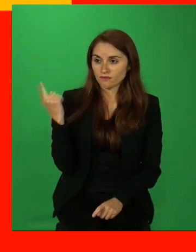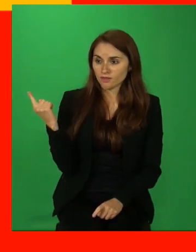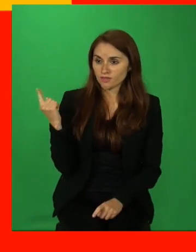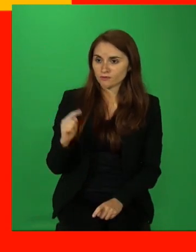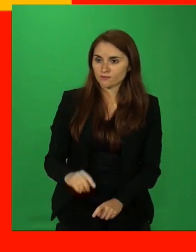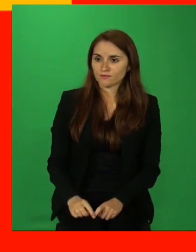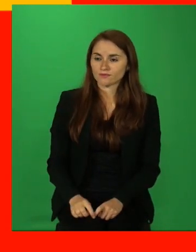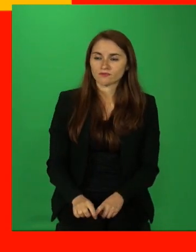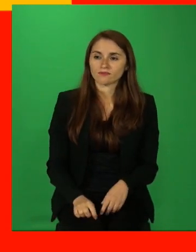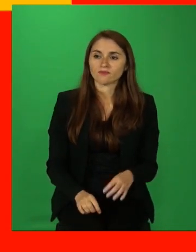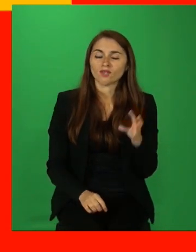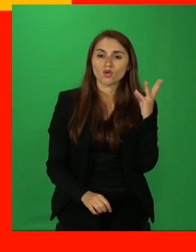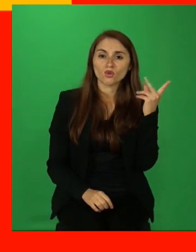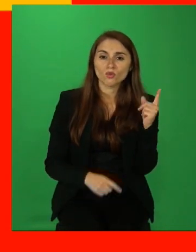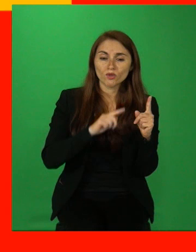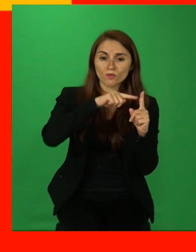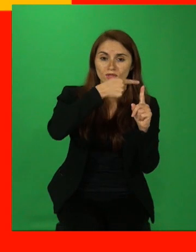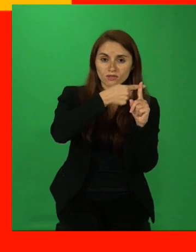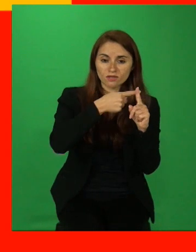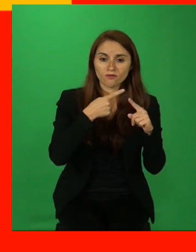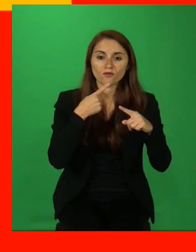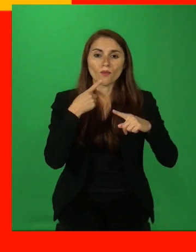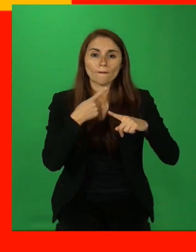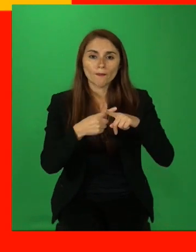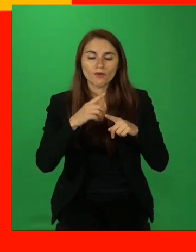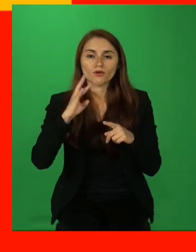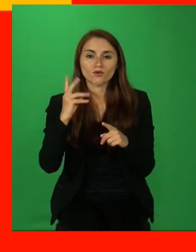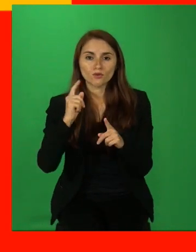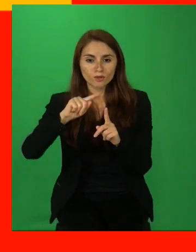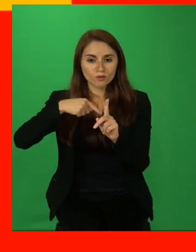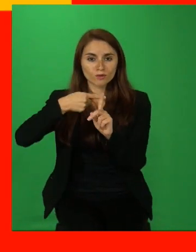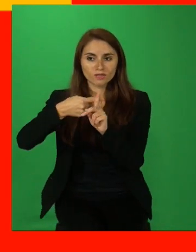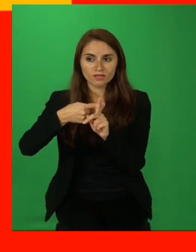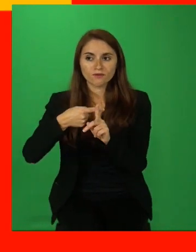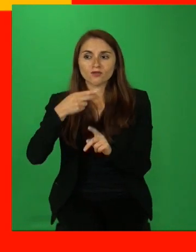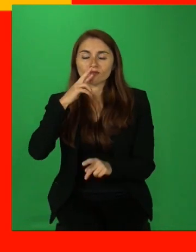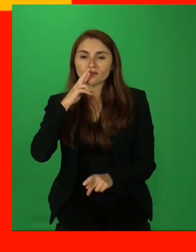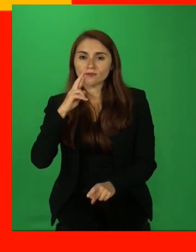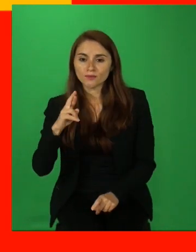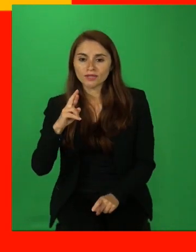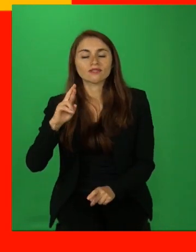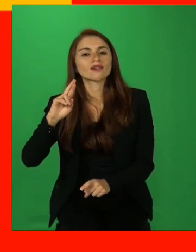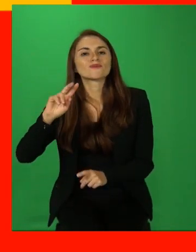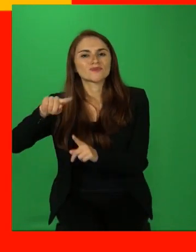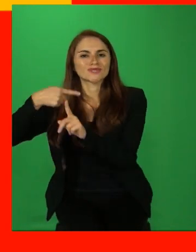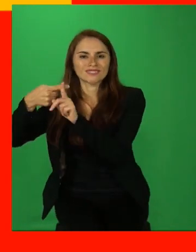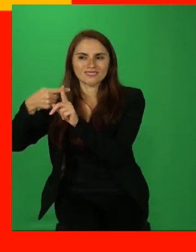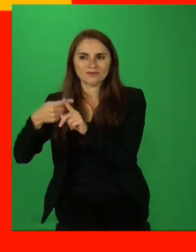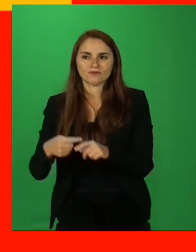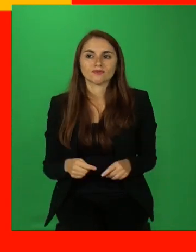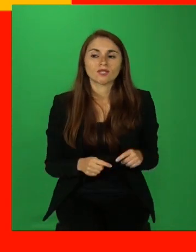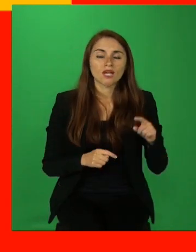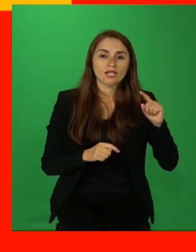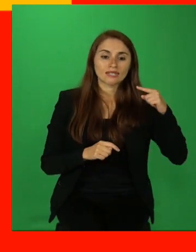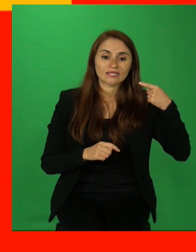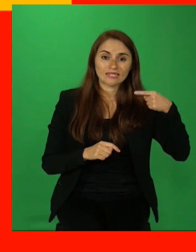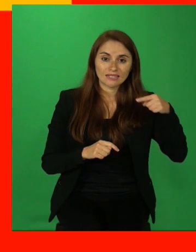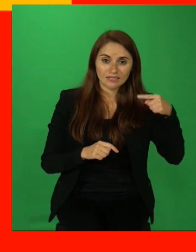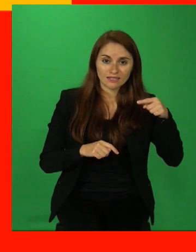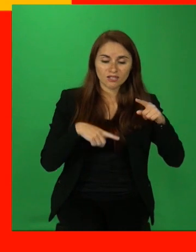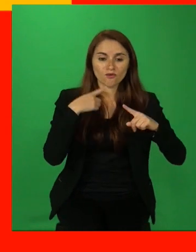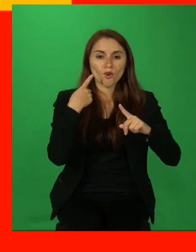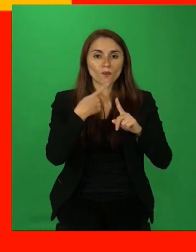por un número positivo por un número positivo resultado positivo un número negativo por un número negativo